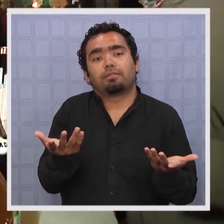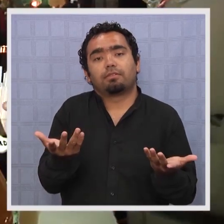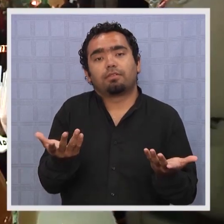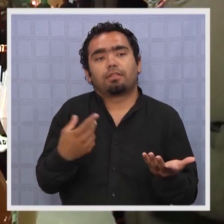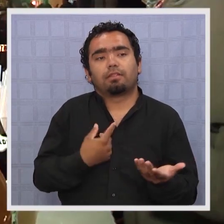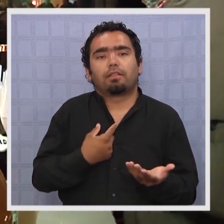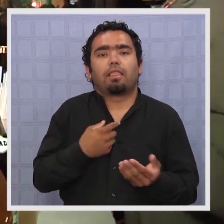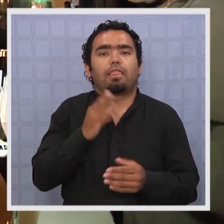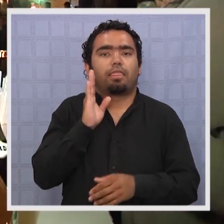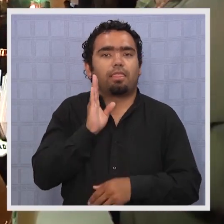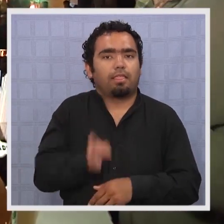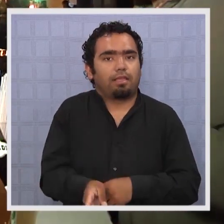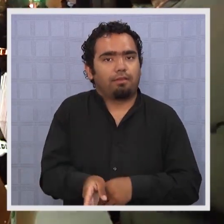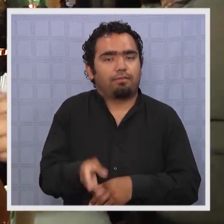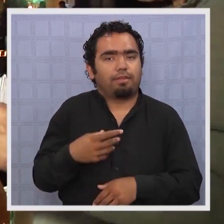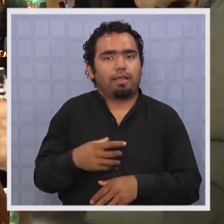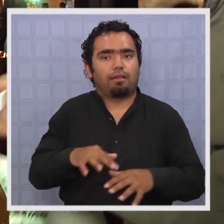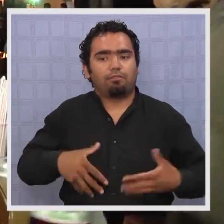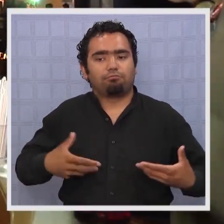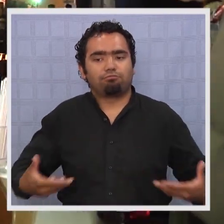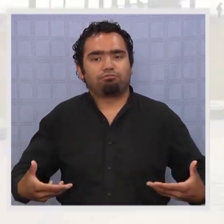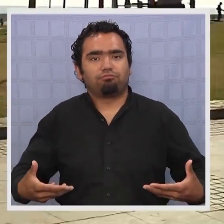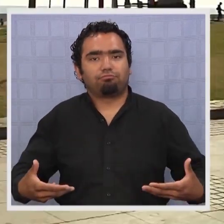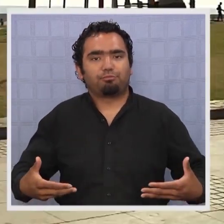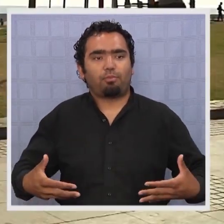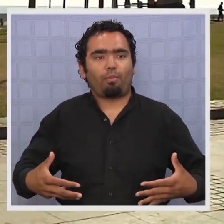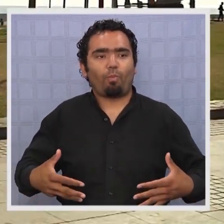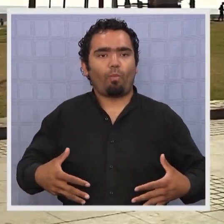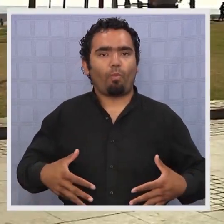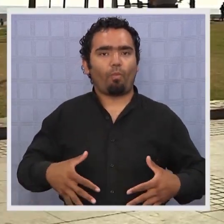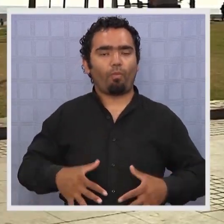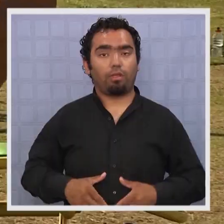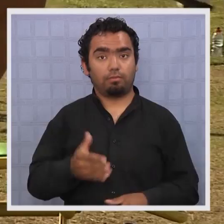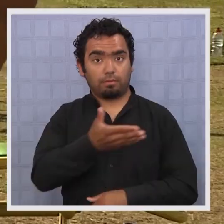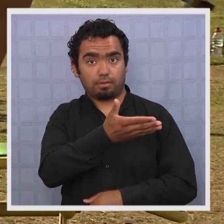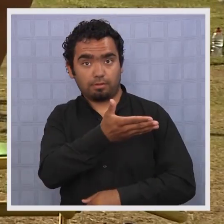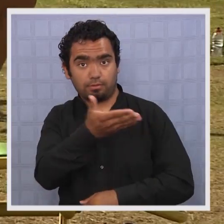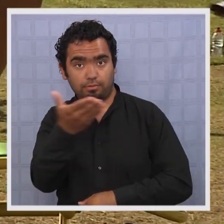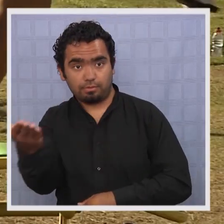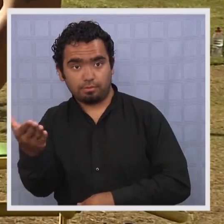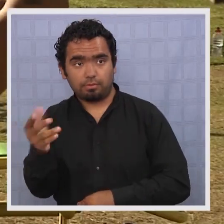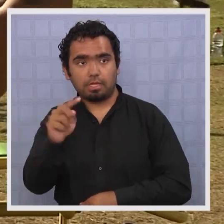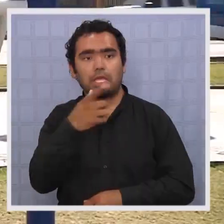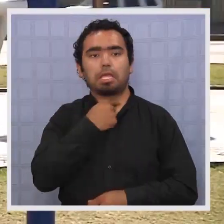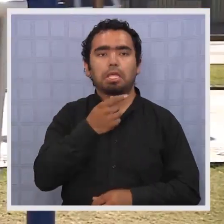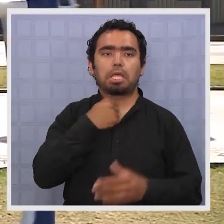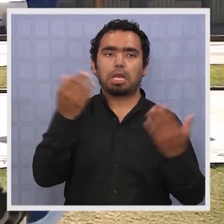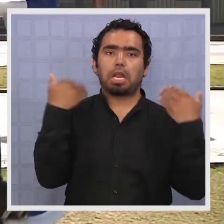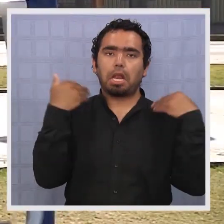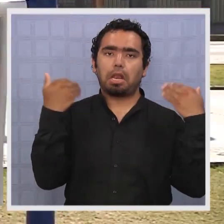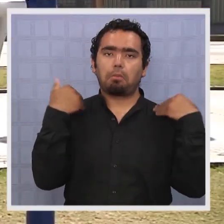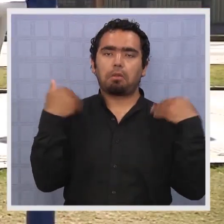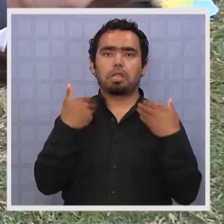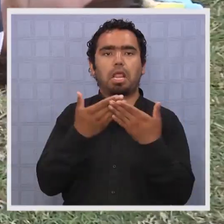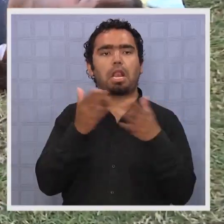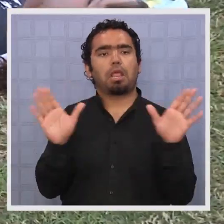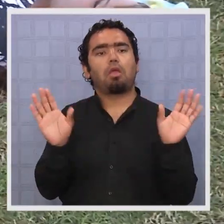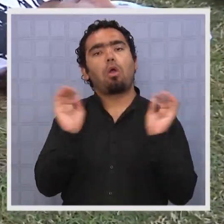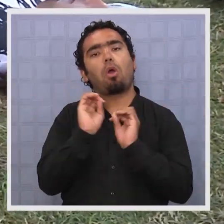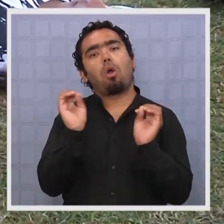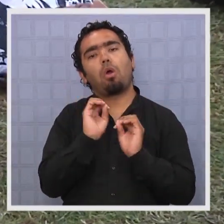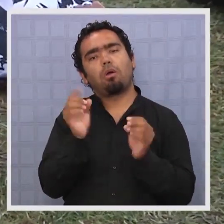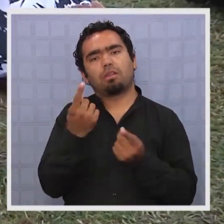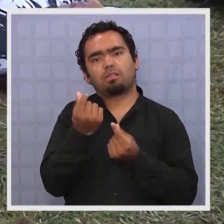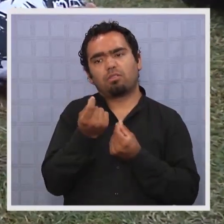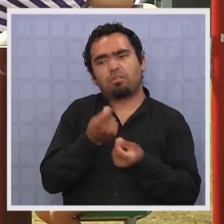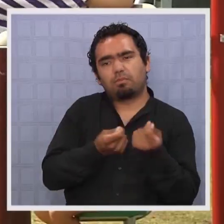ponernos las pilas y bajar estos molestos rollitos si usted es de aquellos que prefiere el ejercicio al aire libre o simplemente su economía